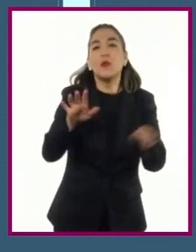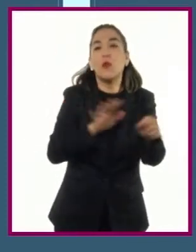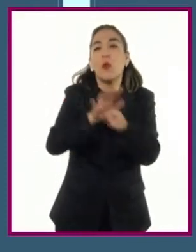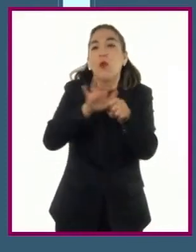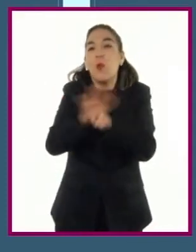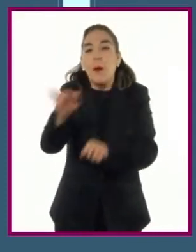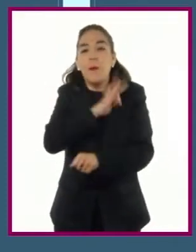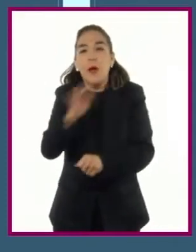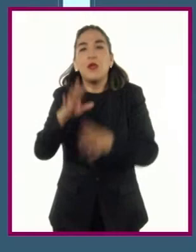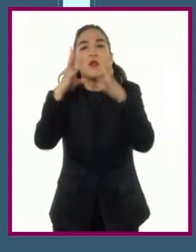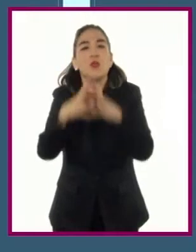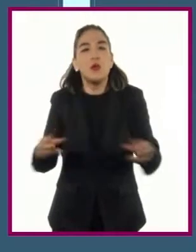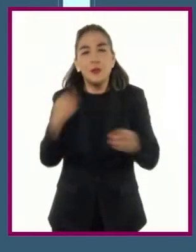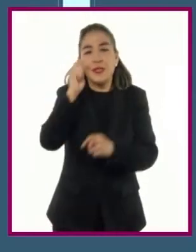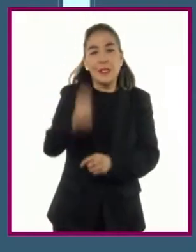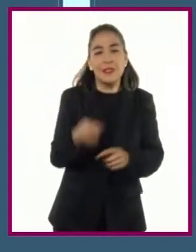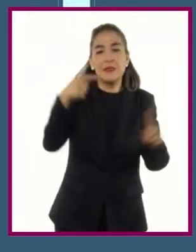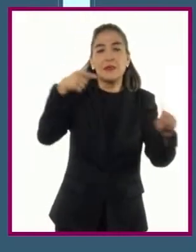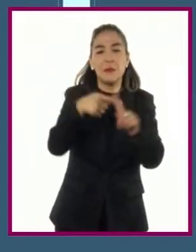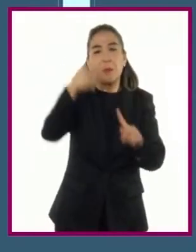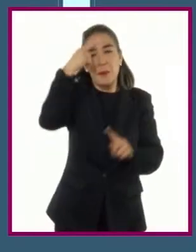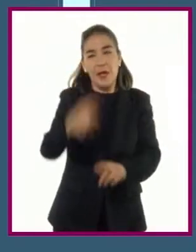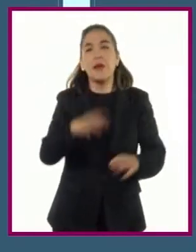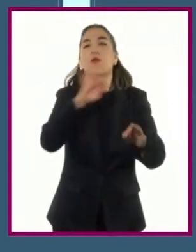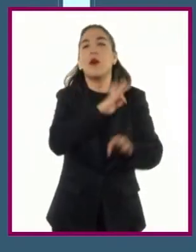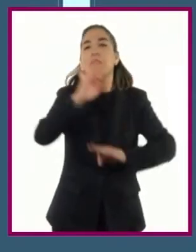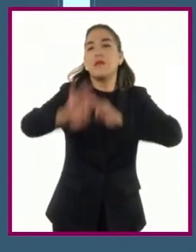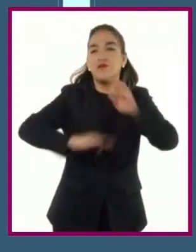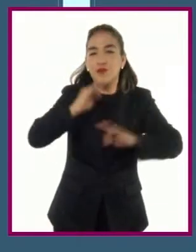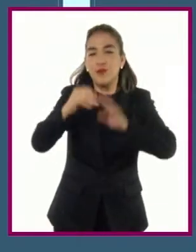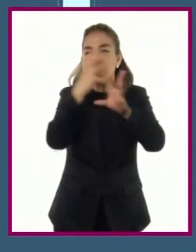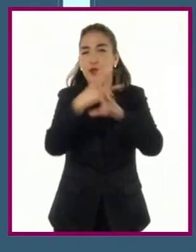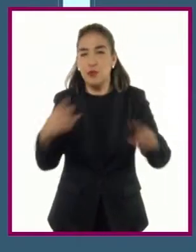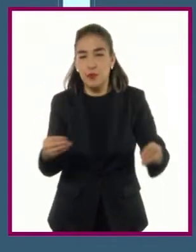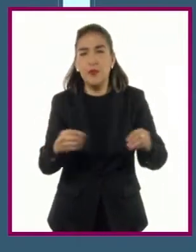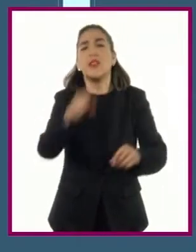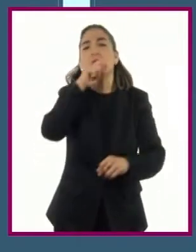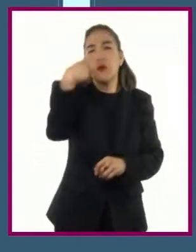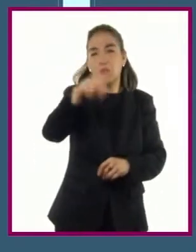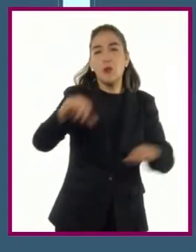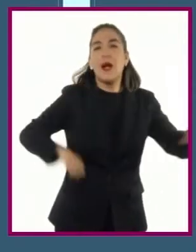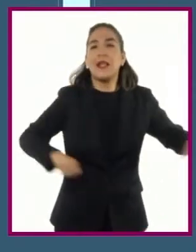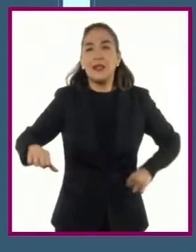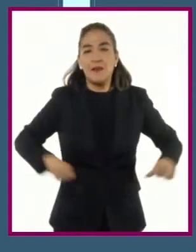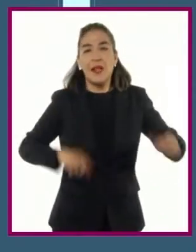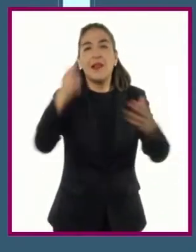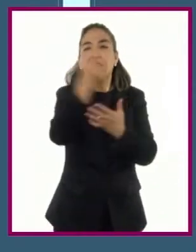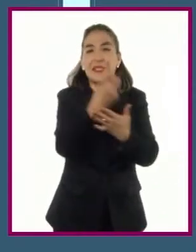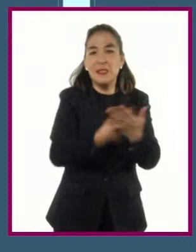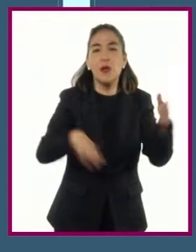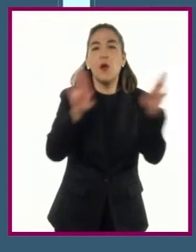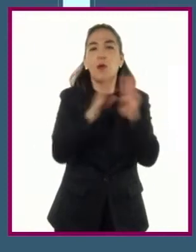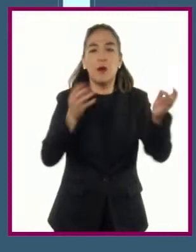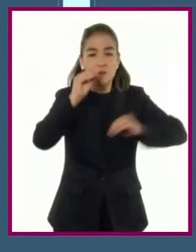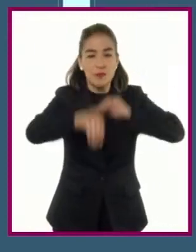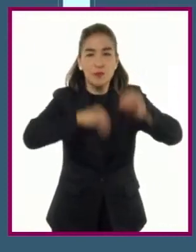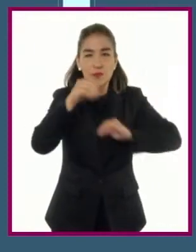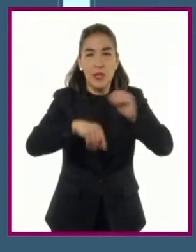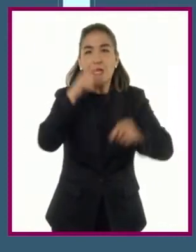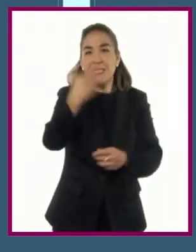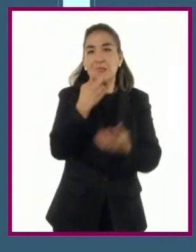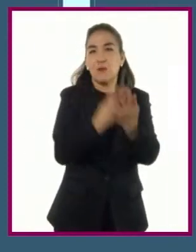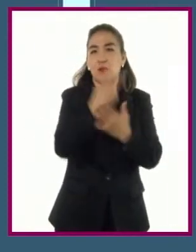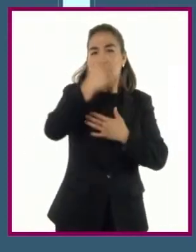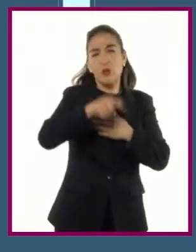de solución o causa de un fenómeno a tratar, así como el diseño de actividades que fortalezcan su proyecto. Pueden